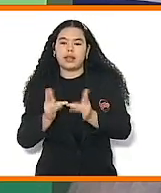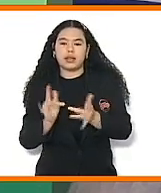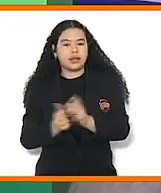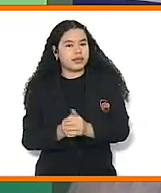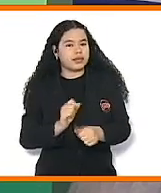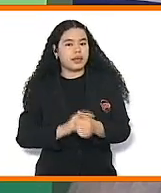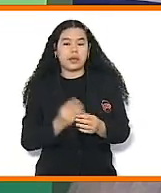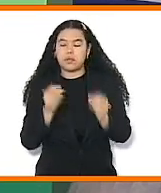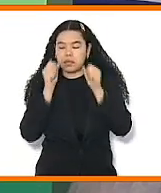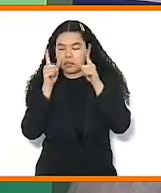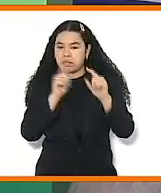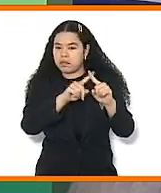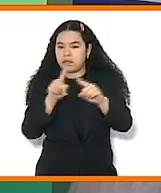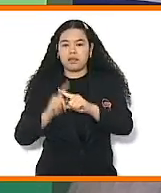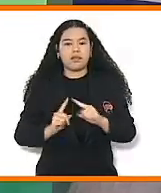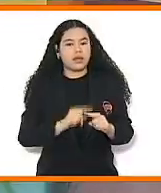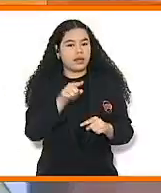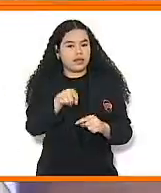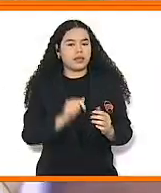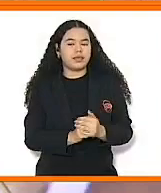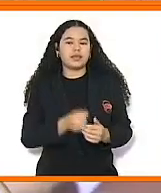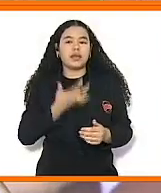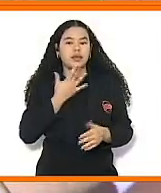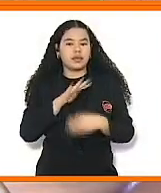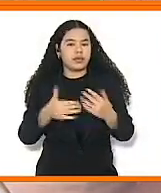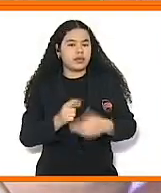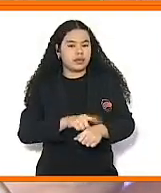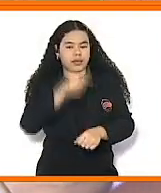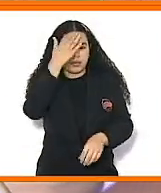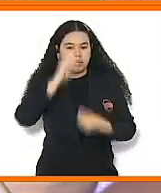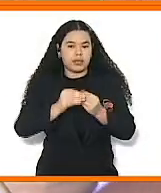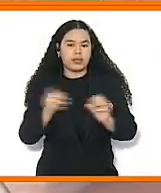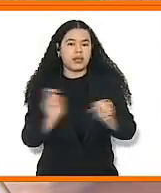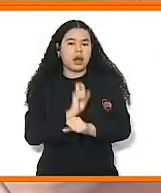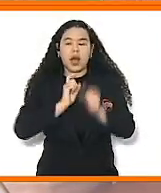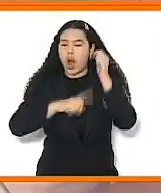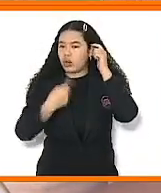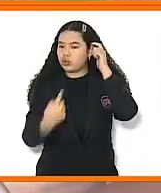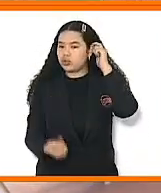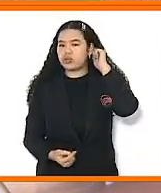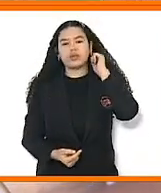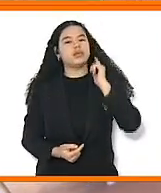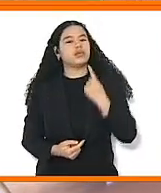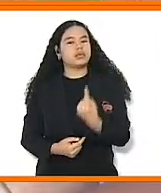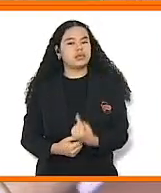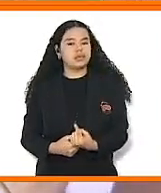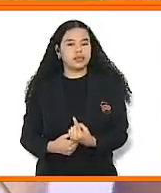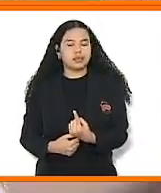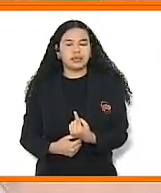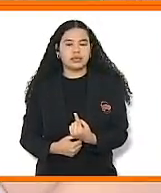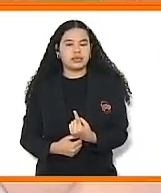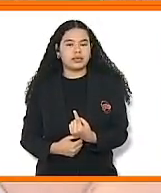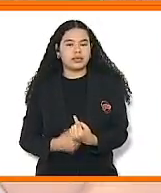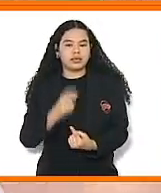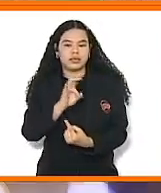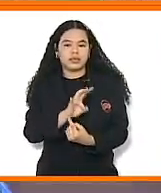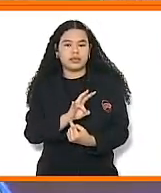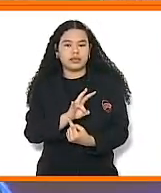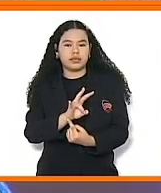Tenemos muchas sorpresas para vos. Suerte, porque tu primer dígito para diaria es el